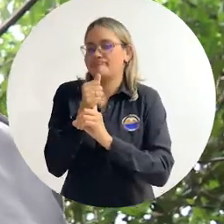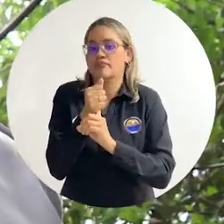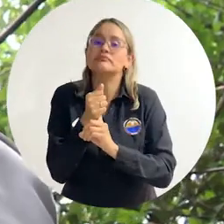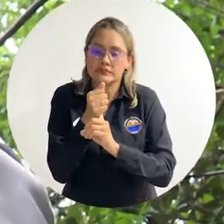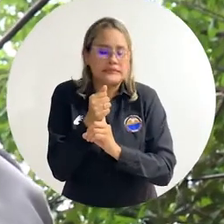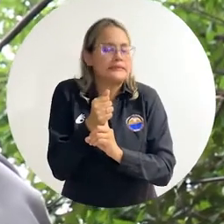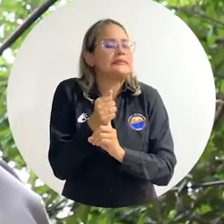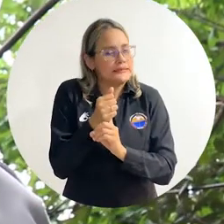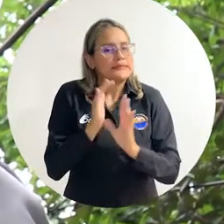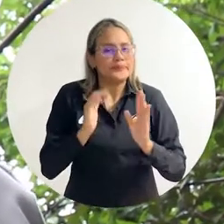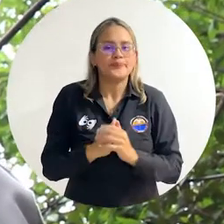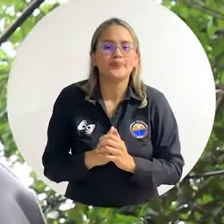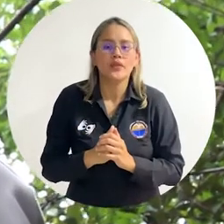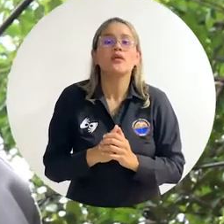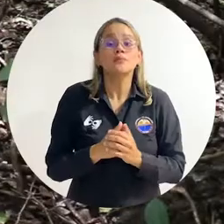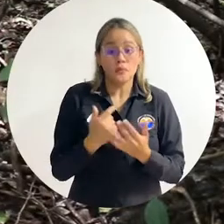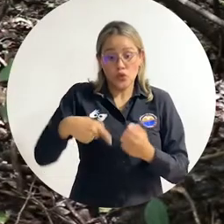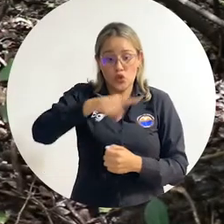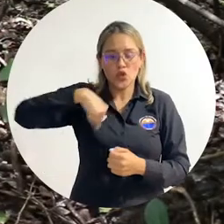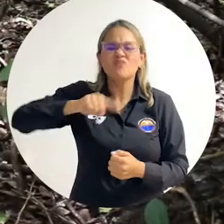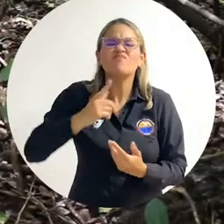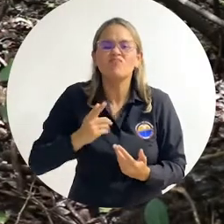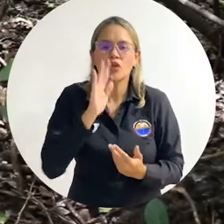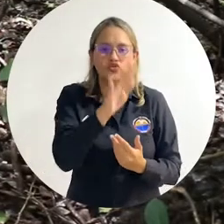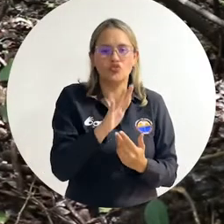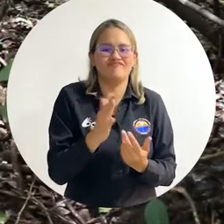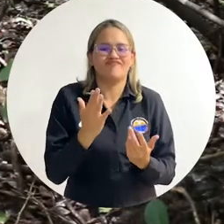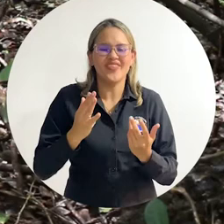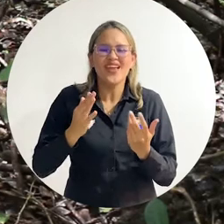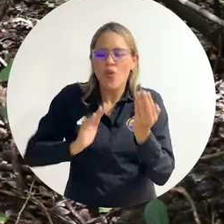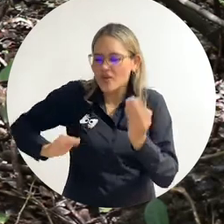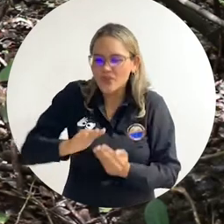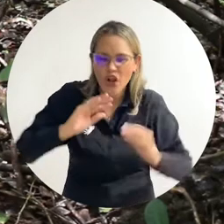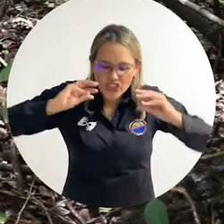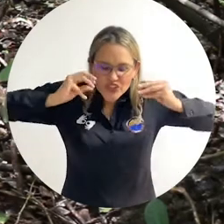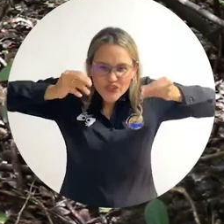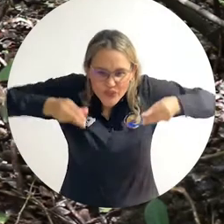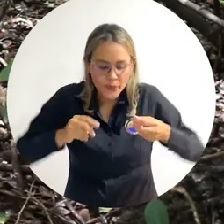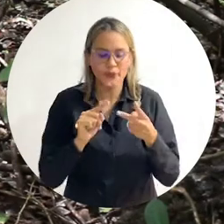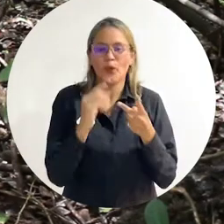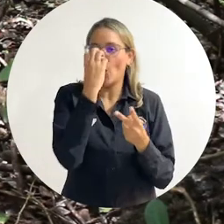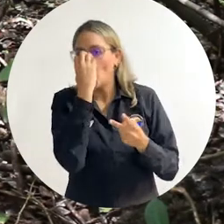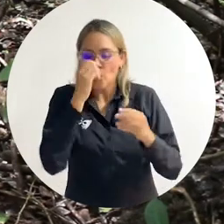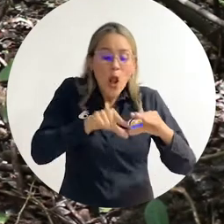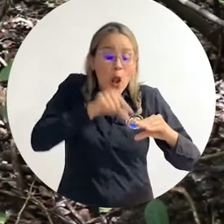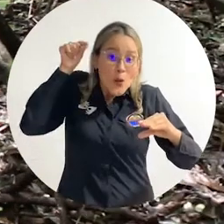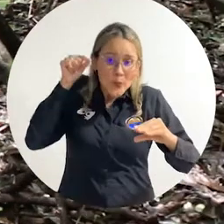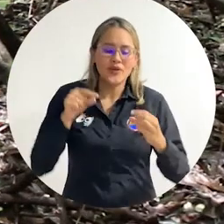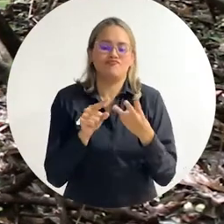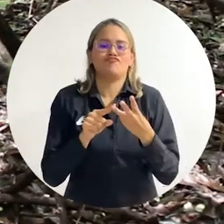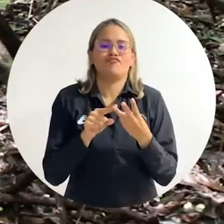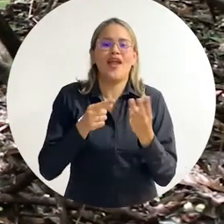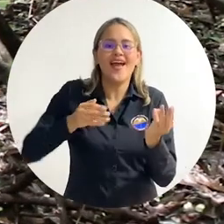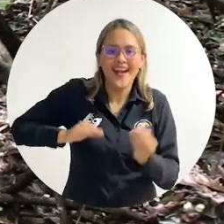nosotros aquí tomamos las muestras representativas. Nosotros tenemos registros de ardillas, tenemos registros del oso hormiguero,